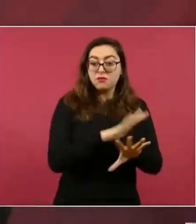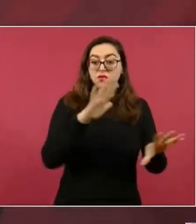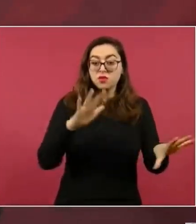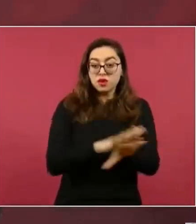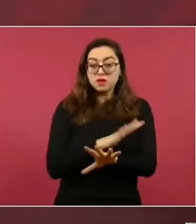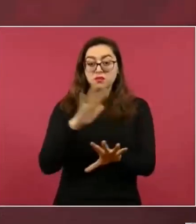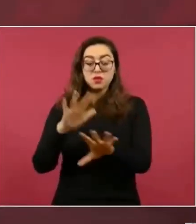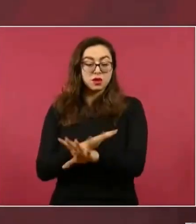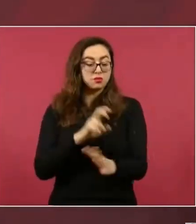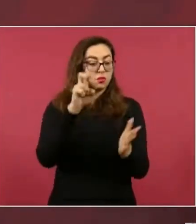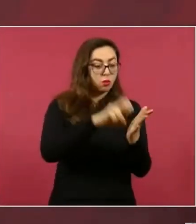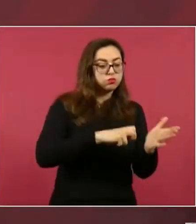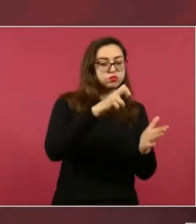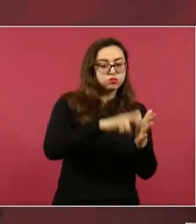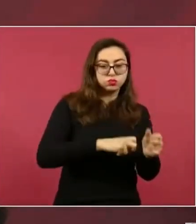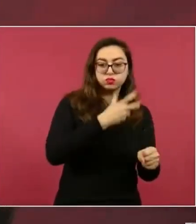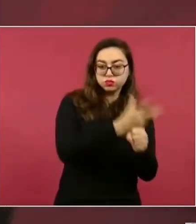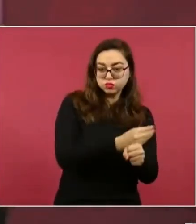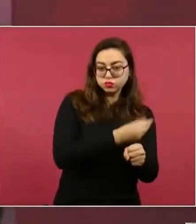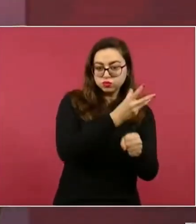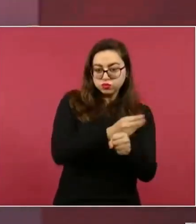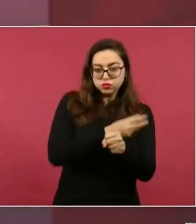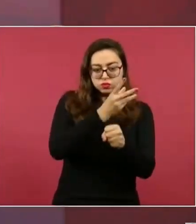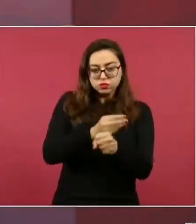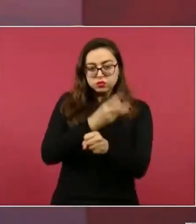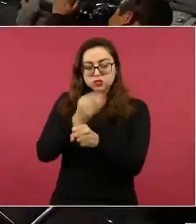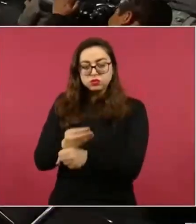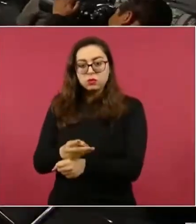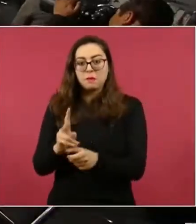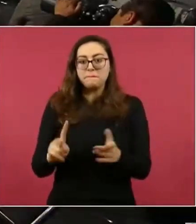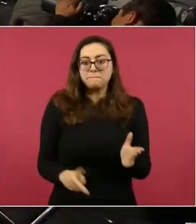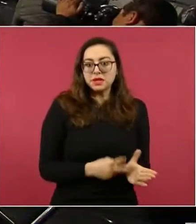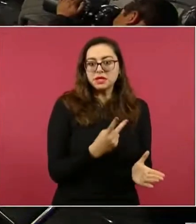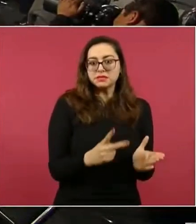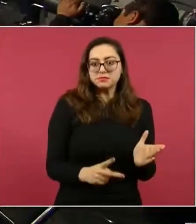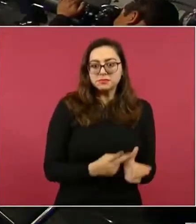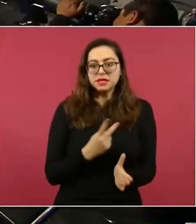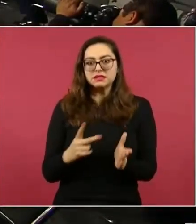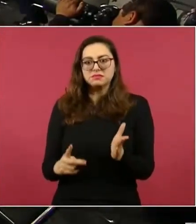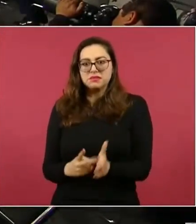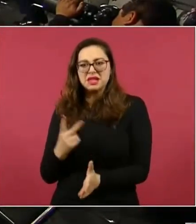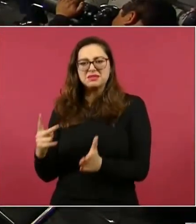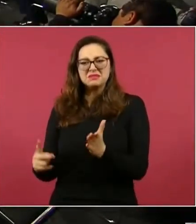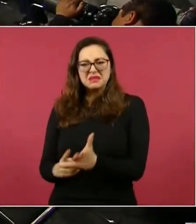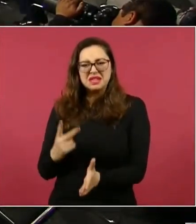hasta llegar a ser prácticamente